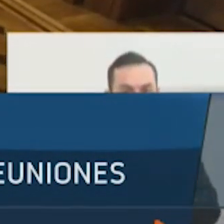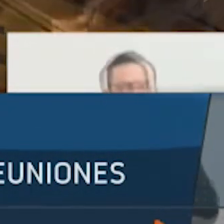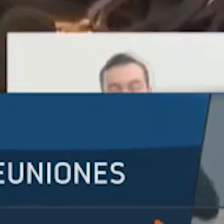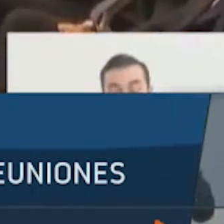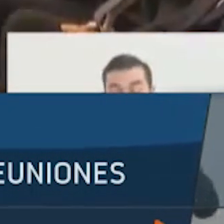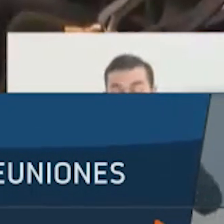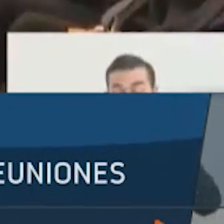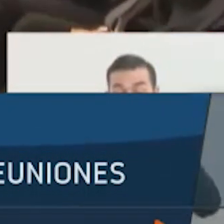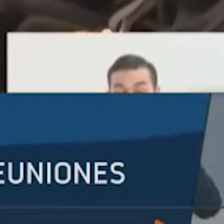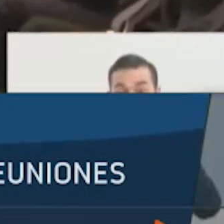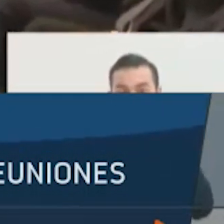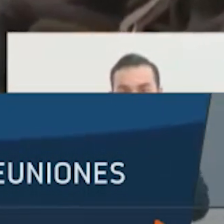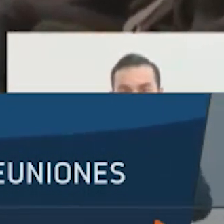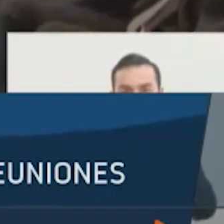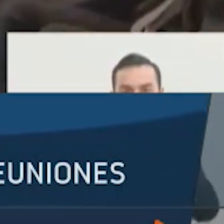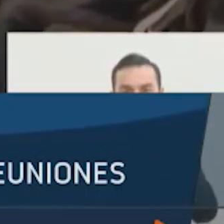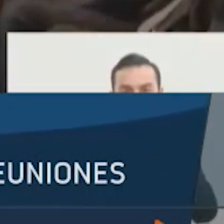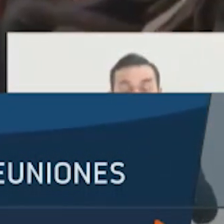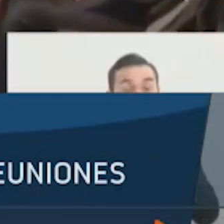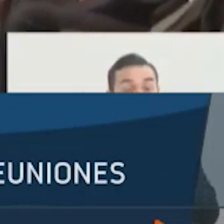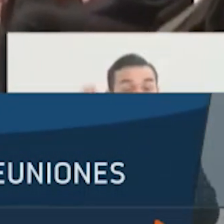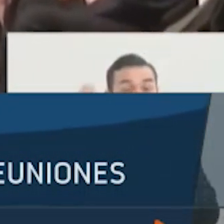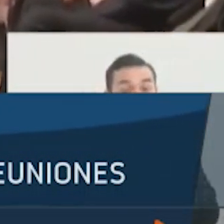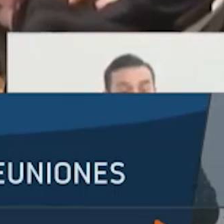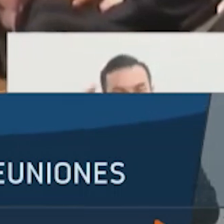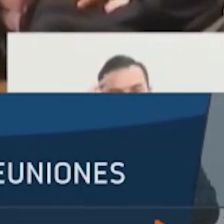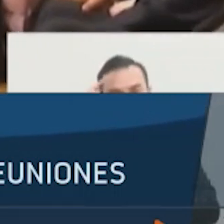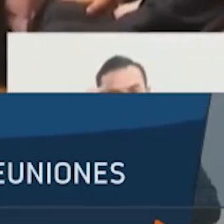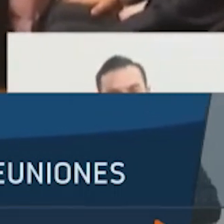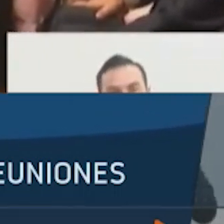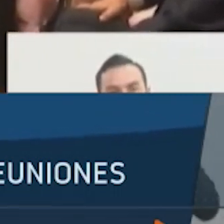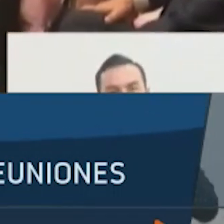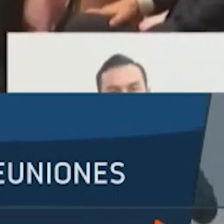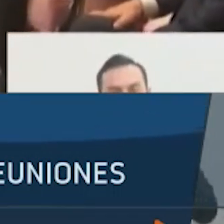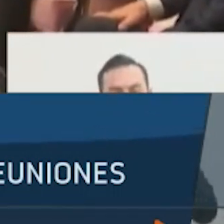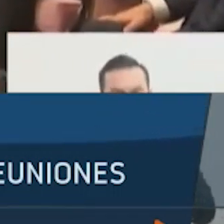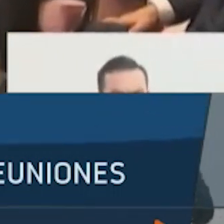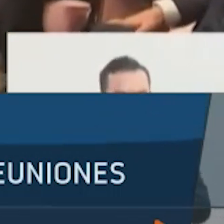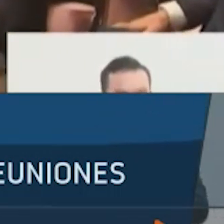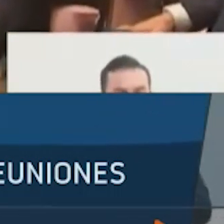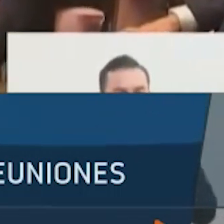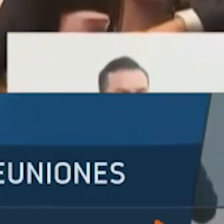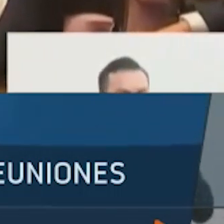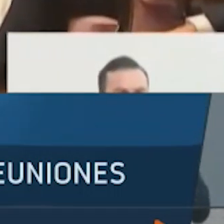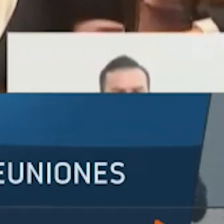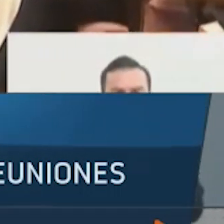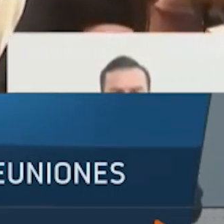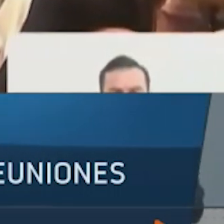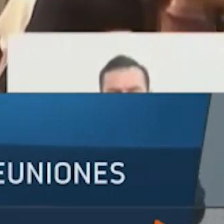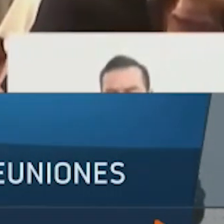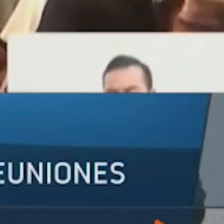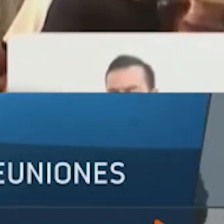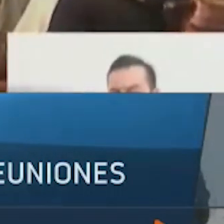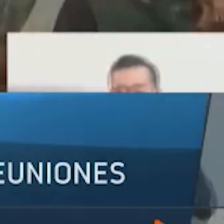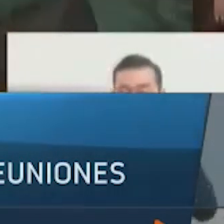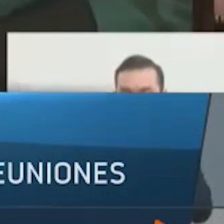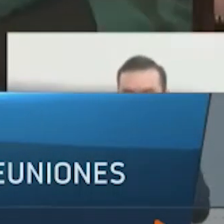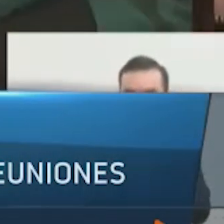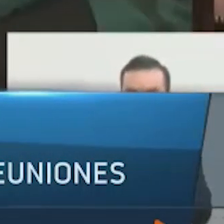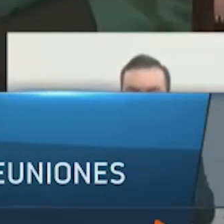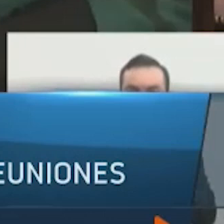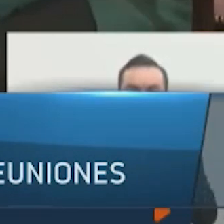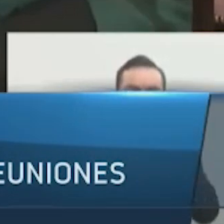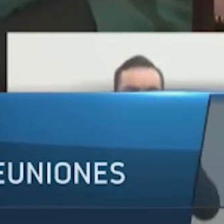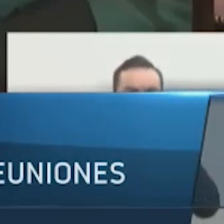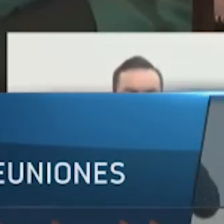Argentina allí sostuvo un encuentro con los senadores argentinos quienes consultaron sobre el plan de seguridad implementado Desde que